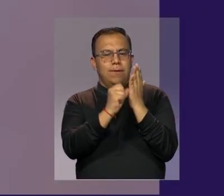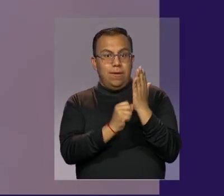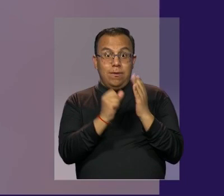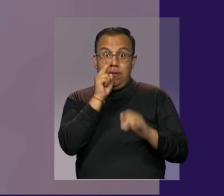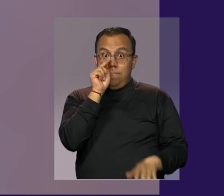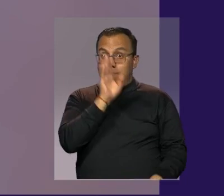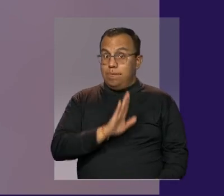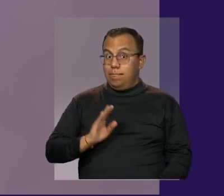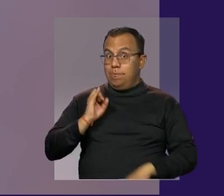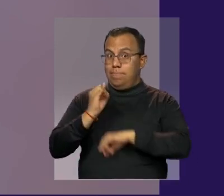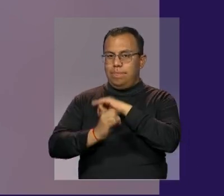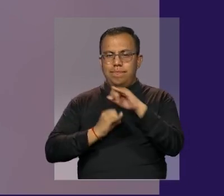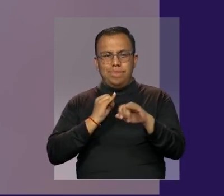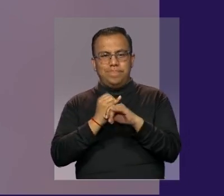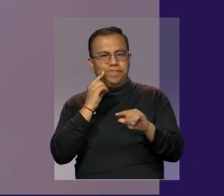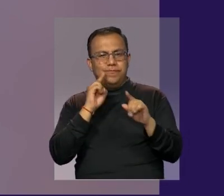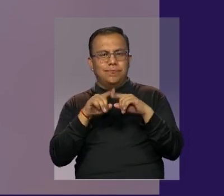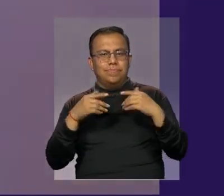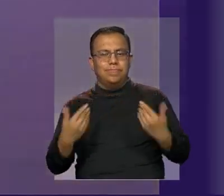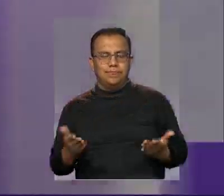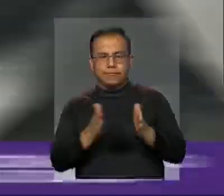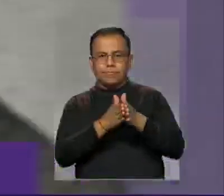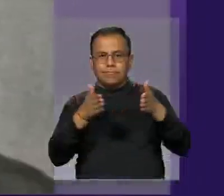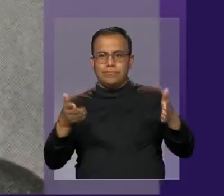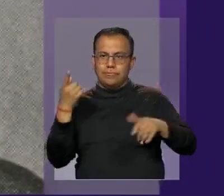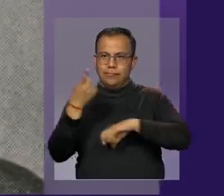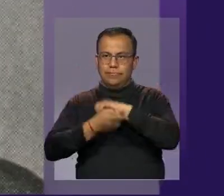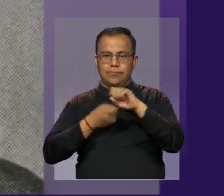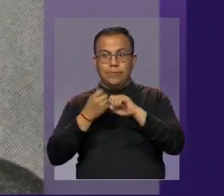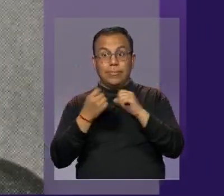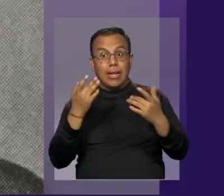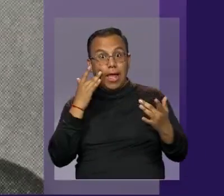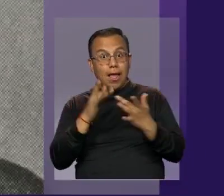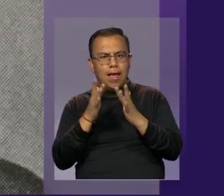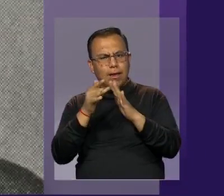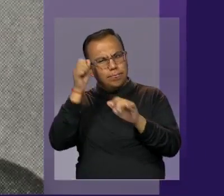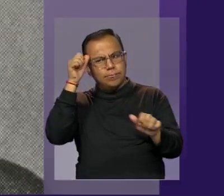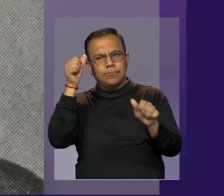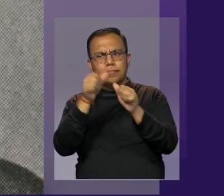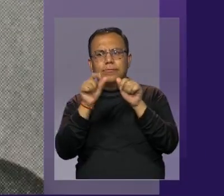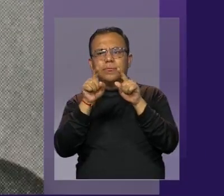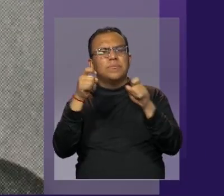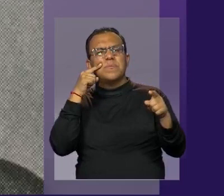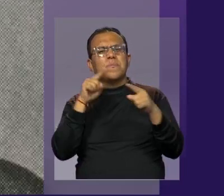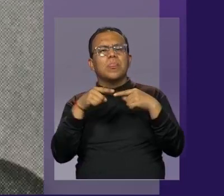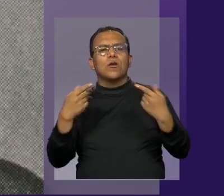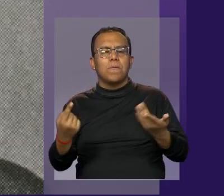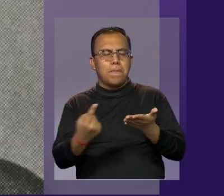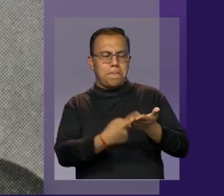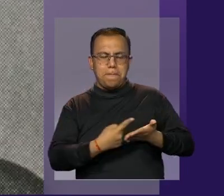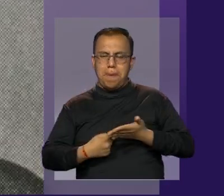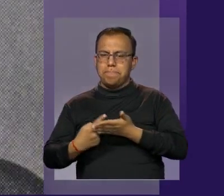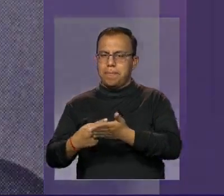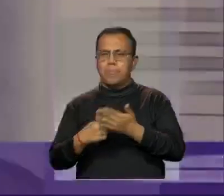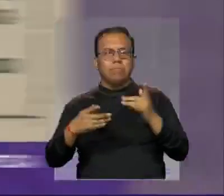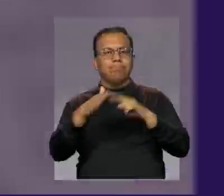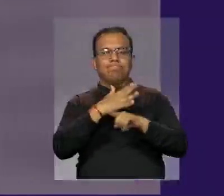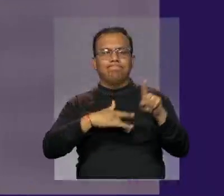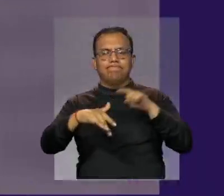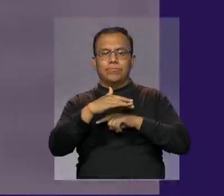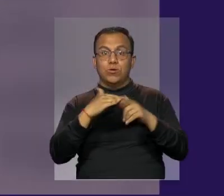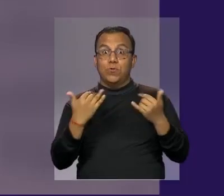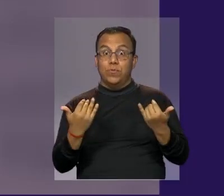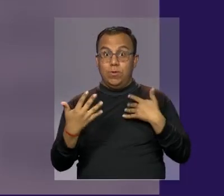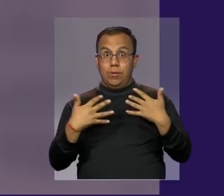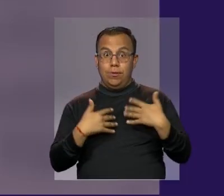nacional e internacional que se extenderá durante todo el año. Con esta conmemoración se pretende abrir una conversación en torno a la emblemática